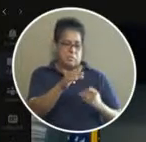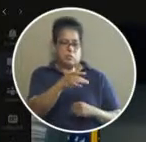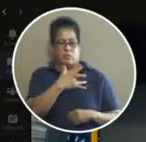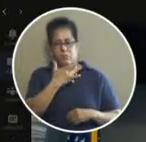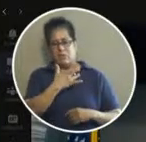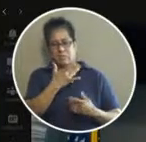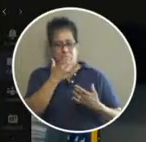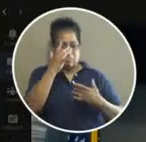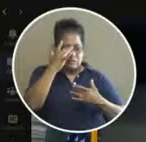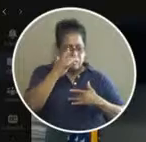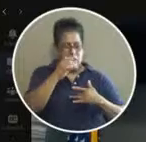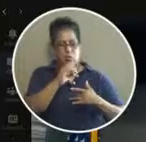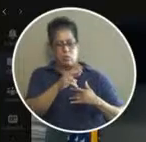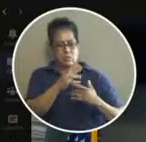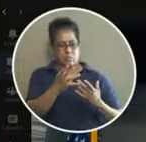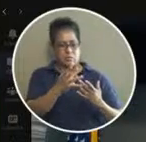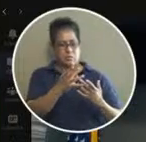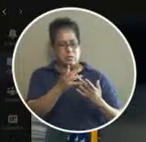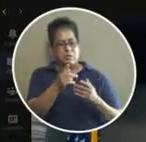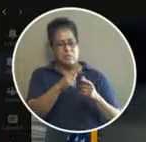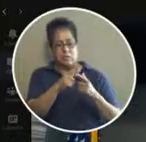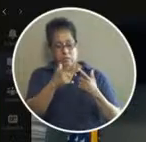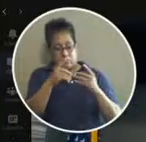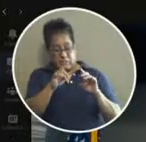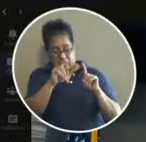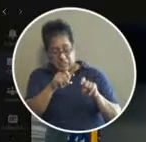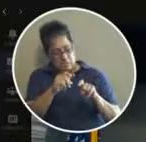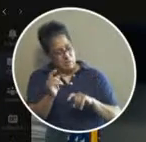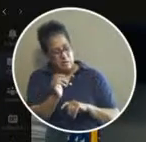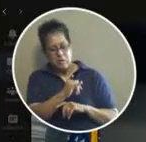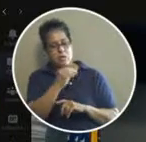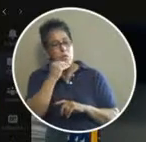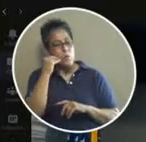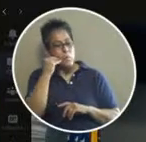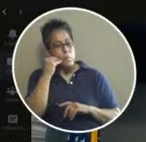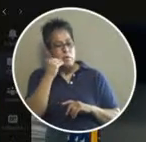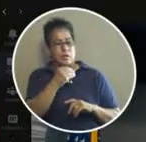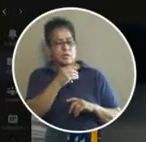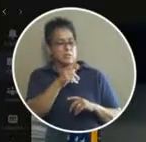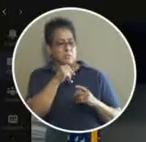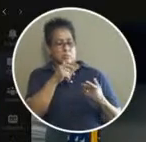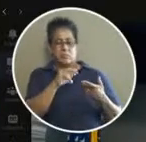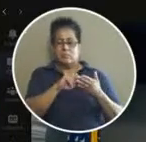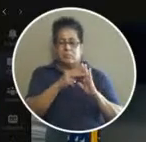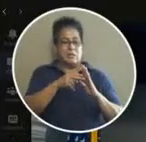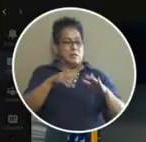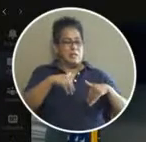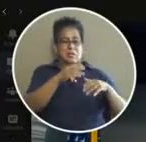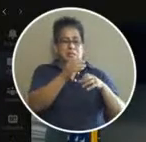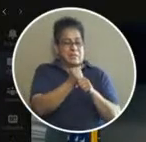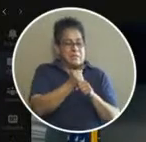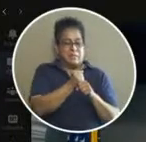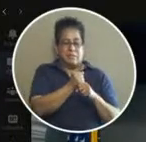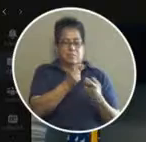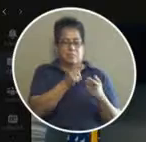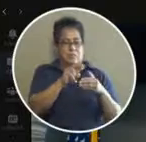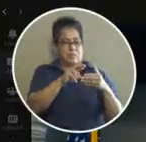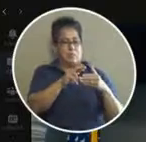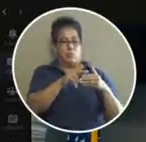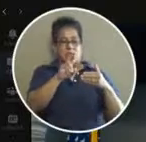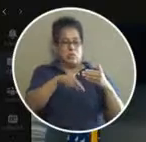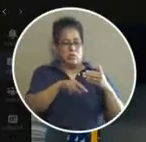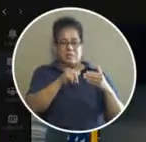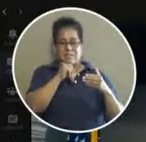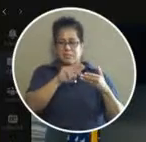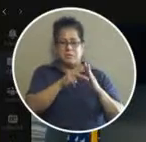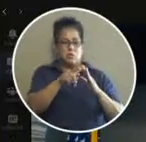estado expuesto, permanezca en casa. El hecho de que no le den el resultado en 5 a 7 días no significa que tiene que estar en